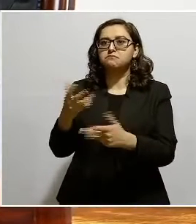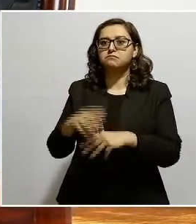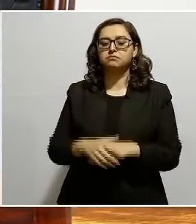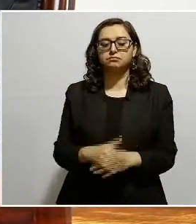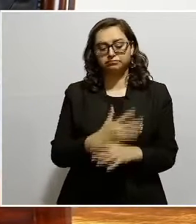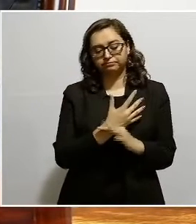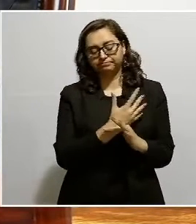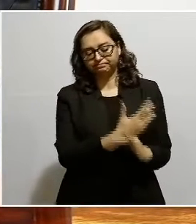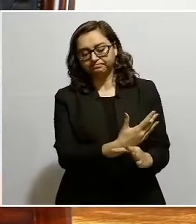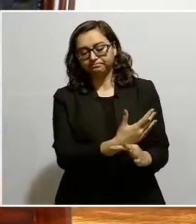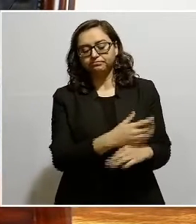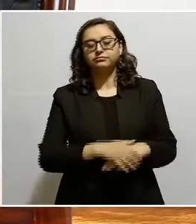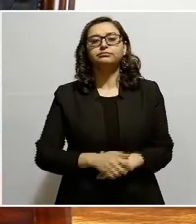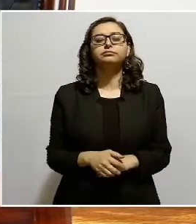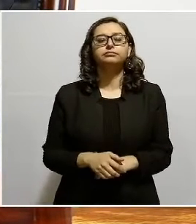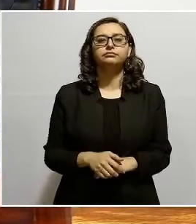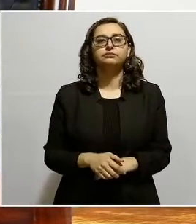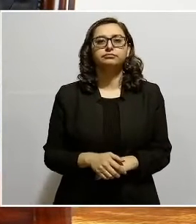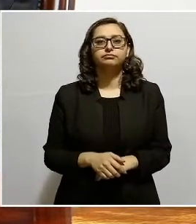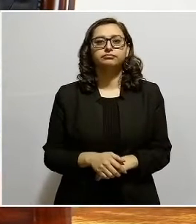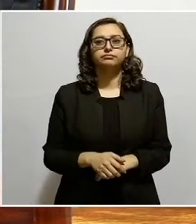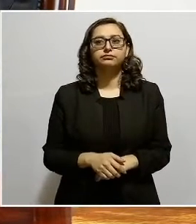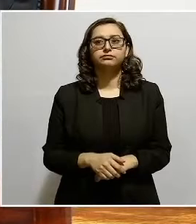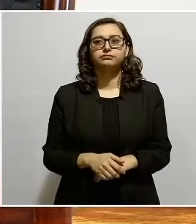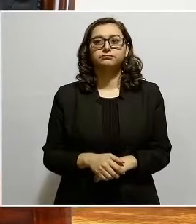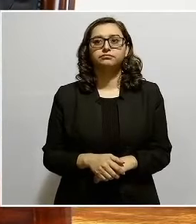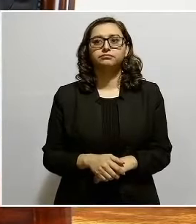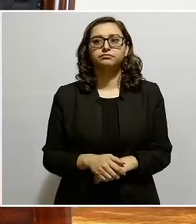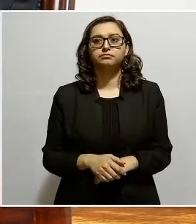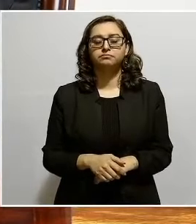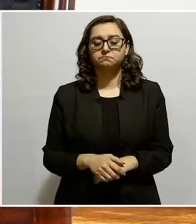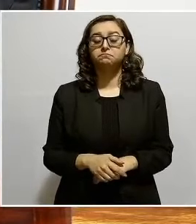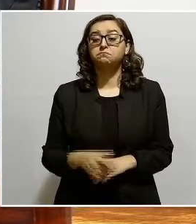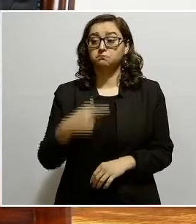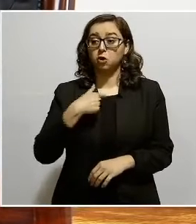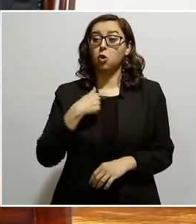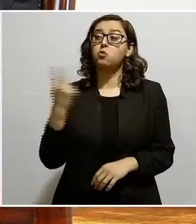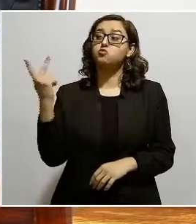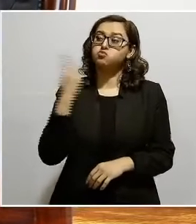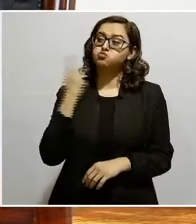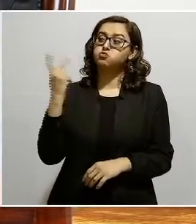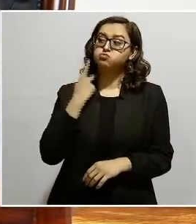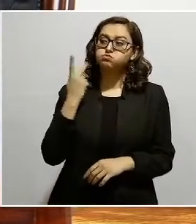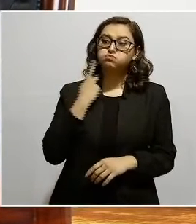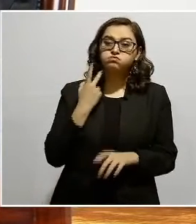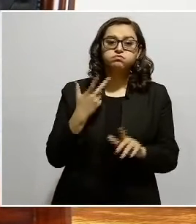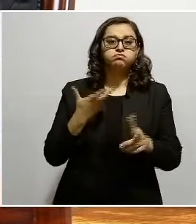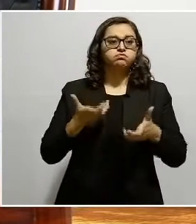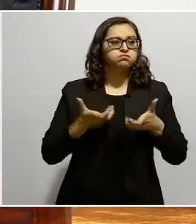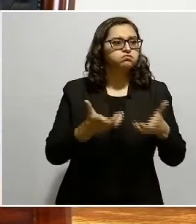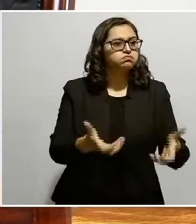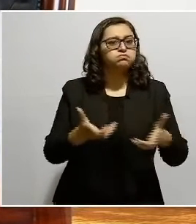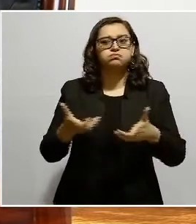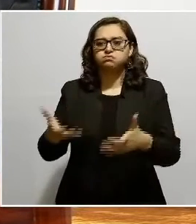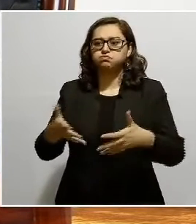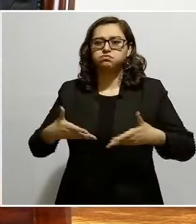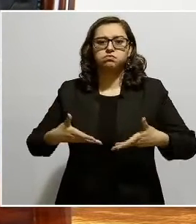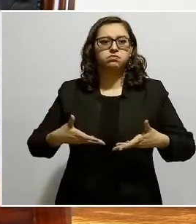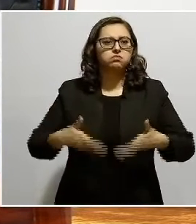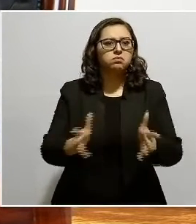Dijo lo siguiente: yo fui político de calle durante toda mi vida.